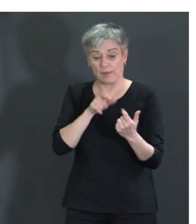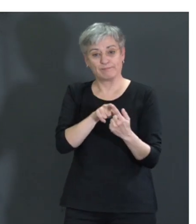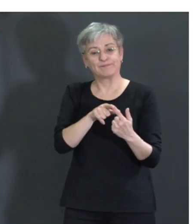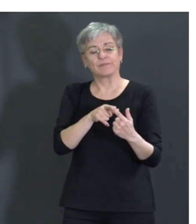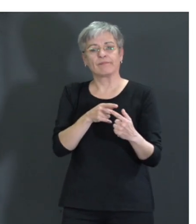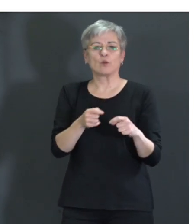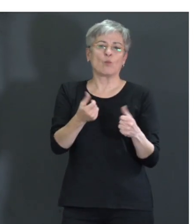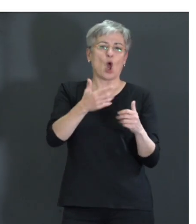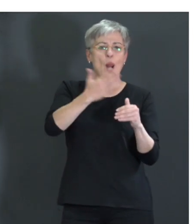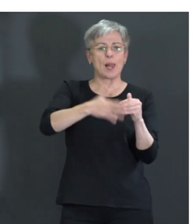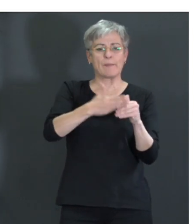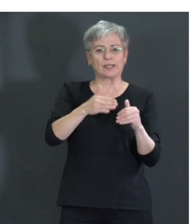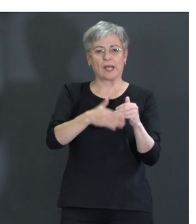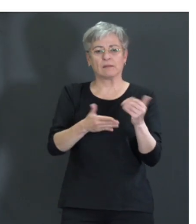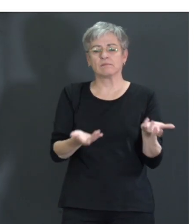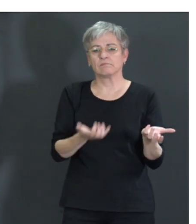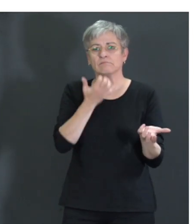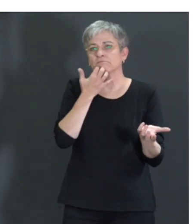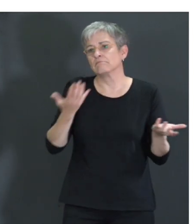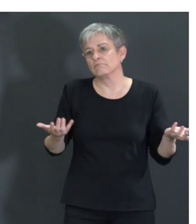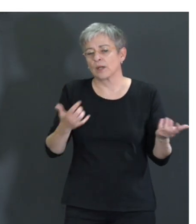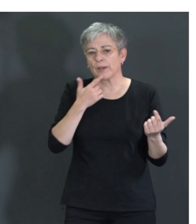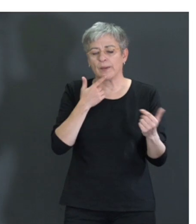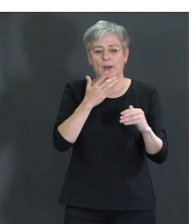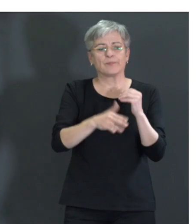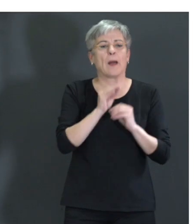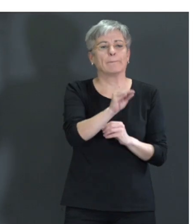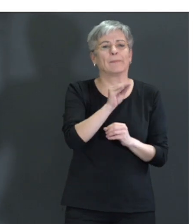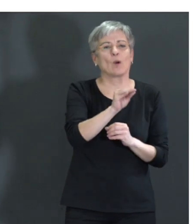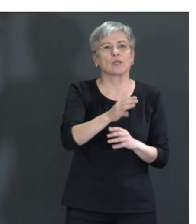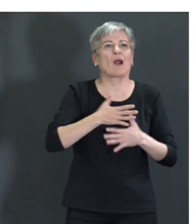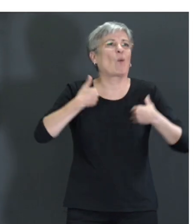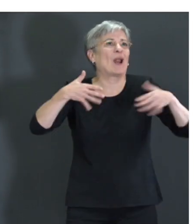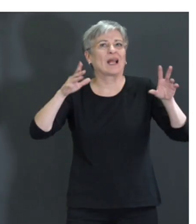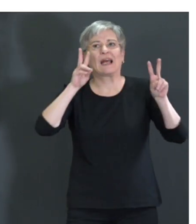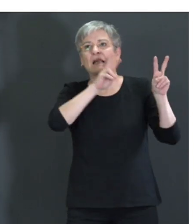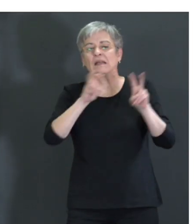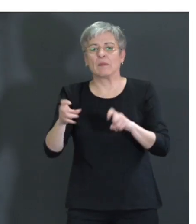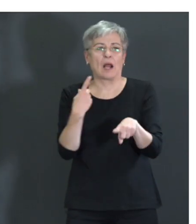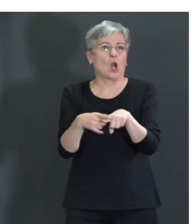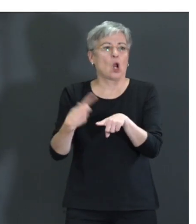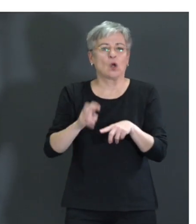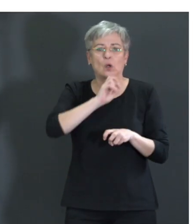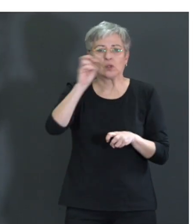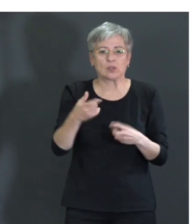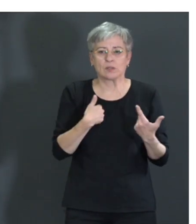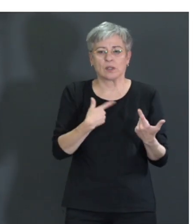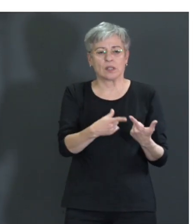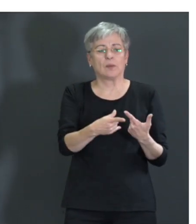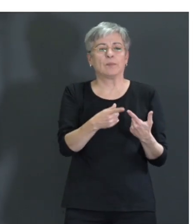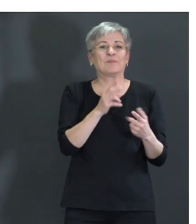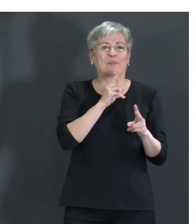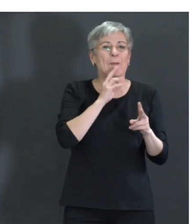relativamente limitada. Es limitada en el sentido de que no le puedes preguntar cualquier cosa. Hay una serie de cosas que si tú se las preguntas te